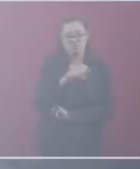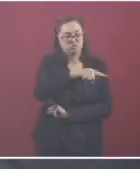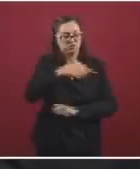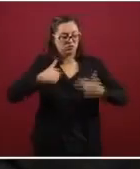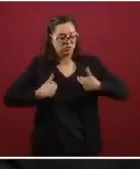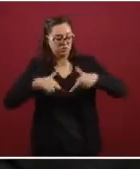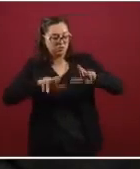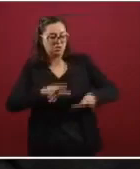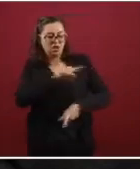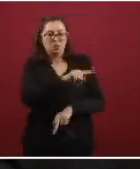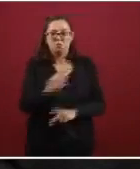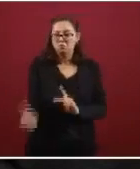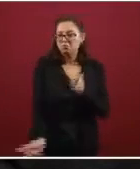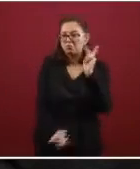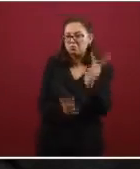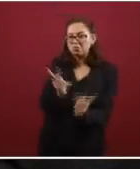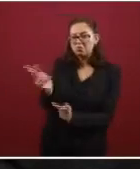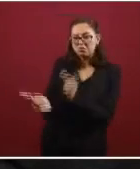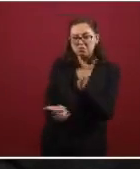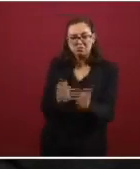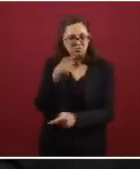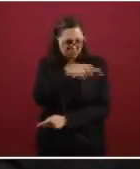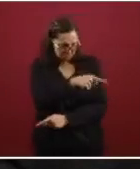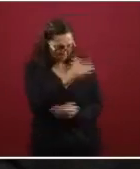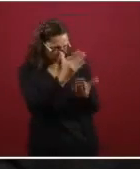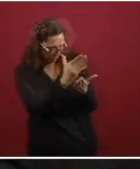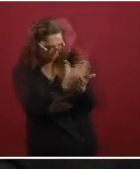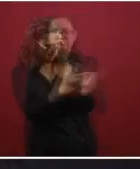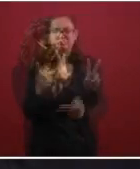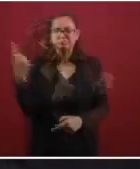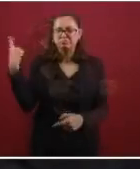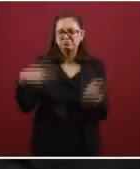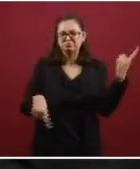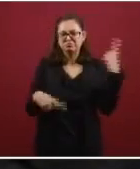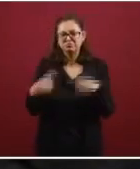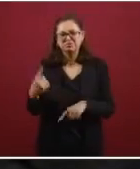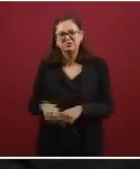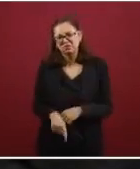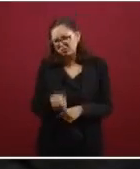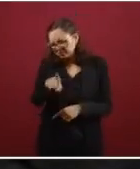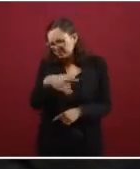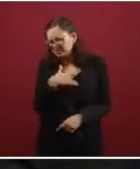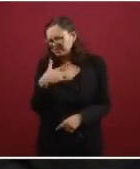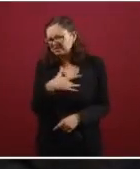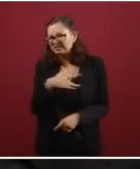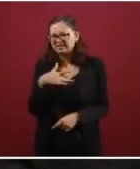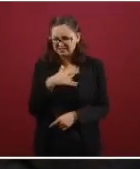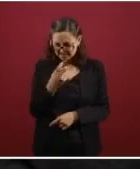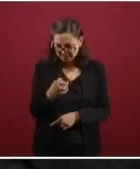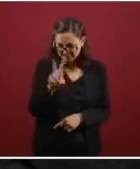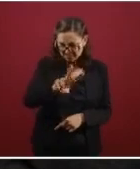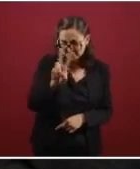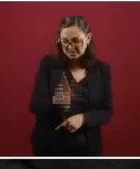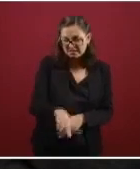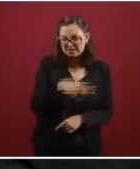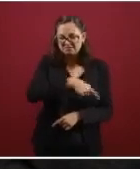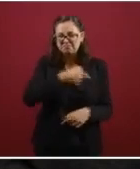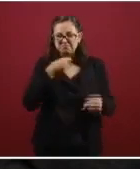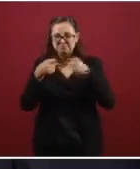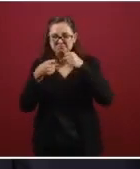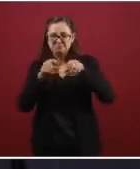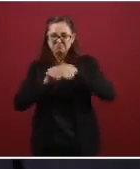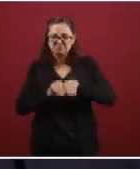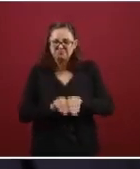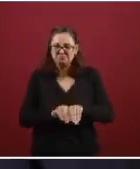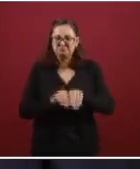periodistas, preguntas que precisamente no son de la agenda periodística? ¿Qué decir de estas versiones periodísticas que han circulado en las